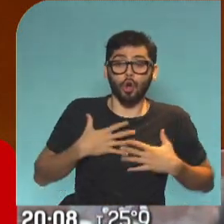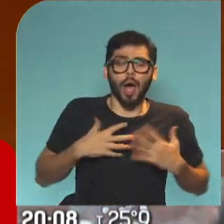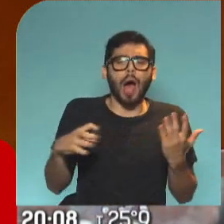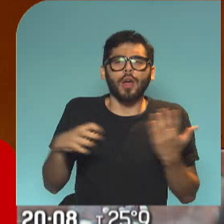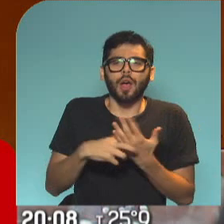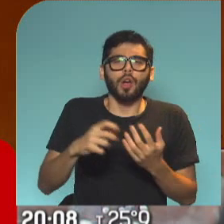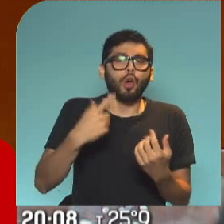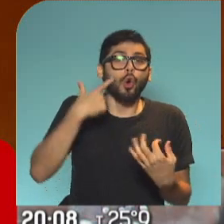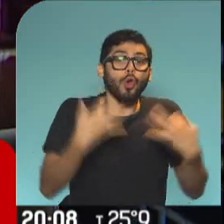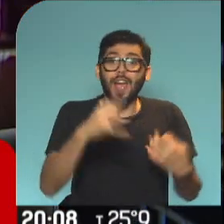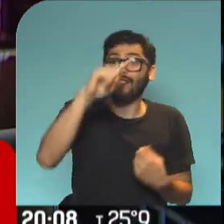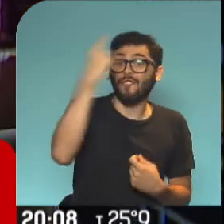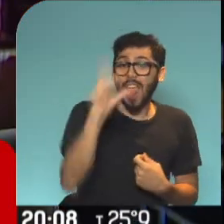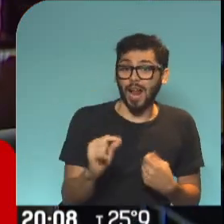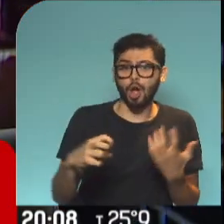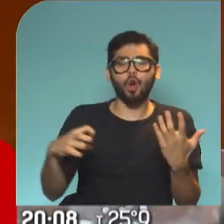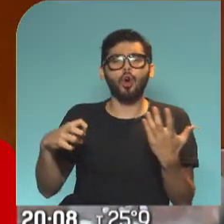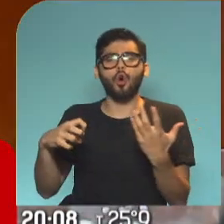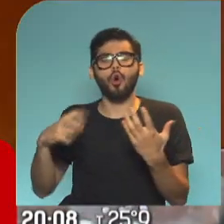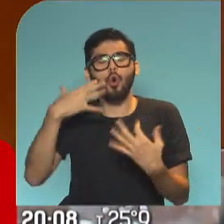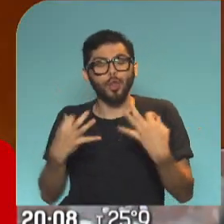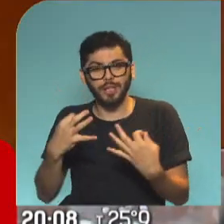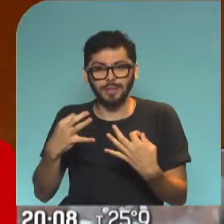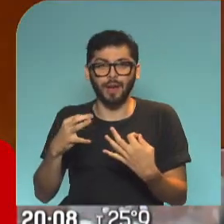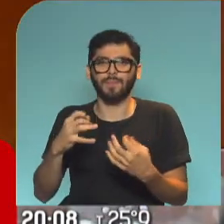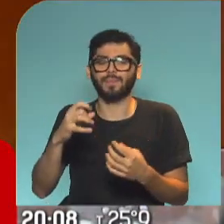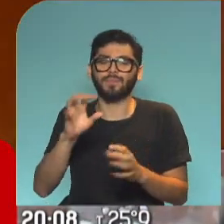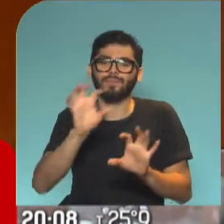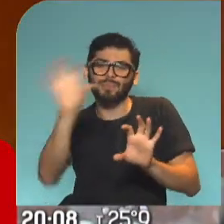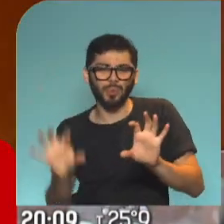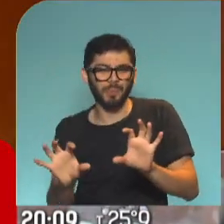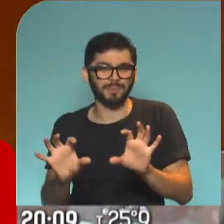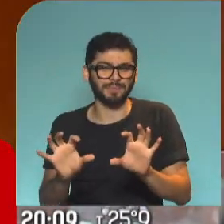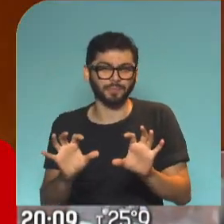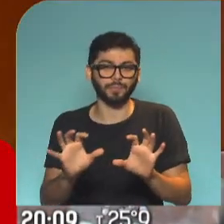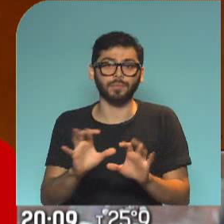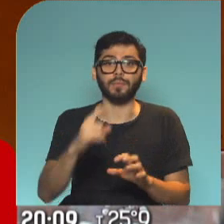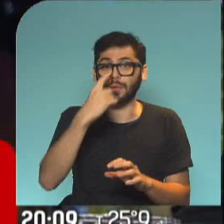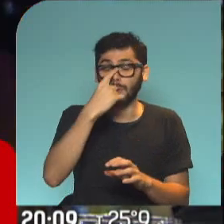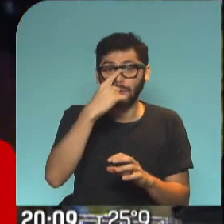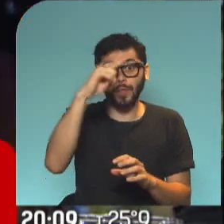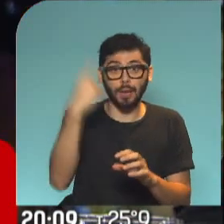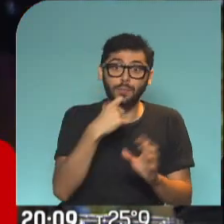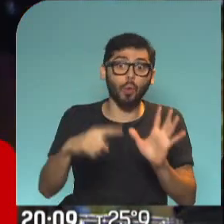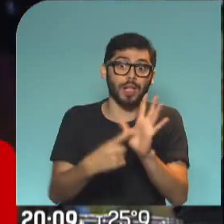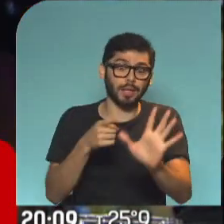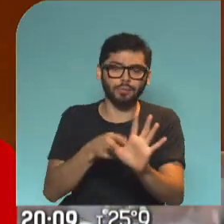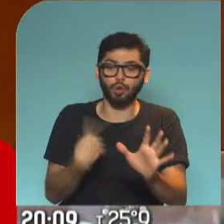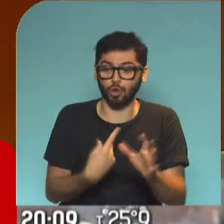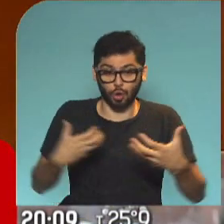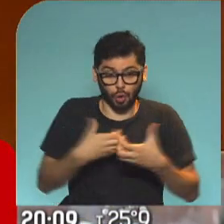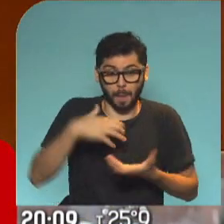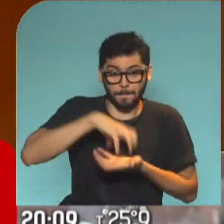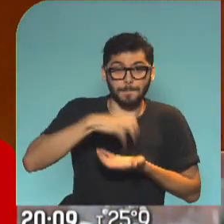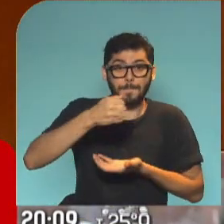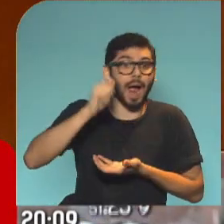y la justicia nacional la justicia nacional es la que tramita en la ciudad de buenos aires en esos casos vamos a ir a ver con el cuerpo de auditores del consejo de la